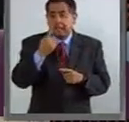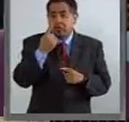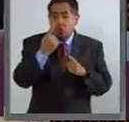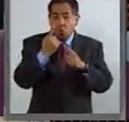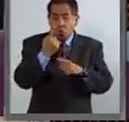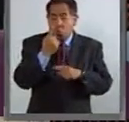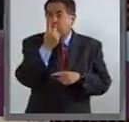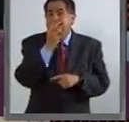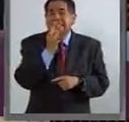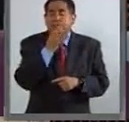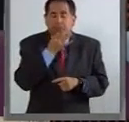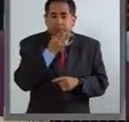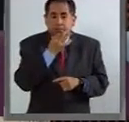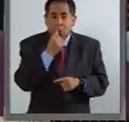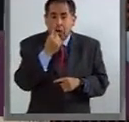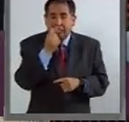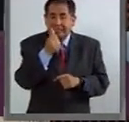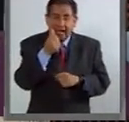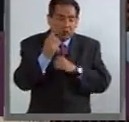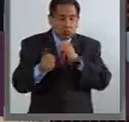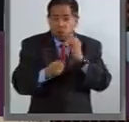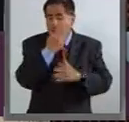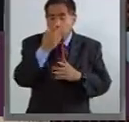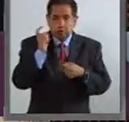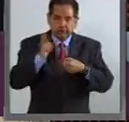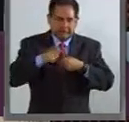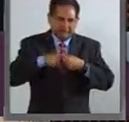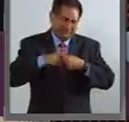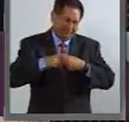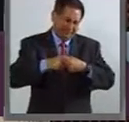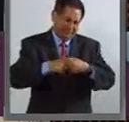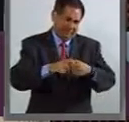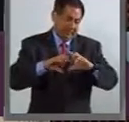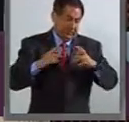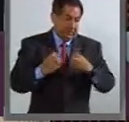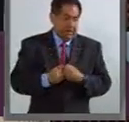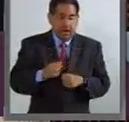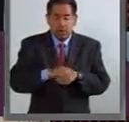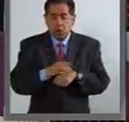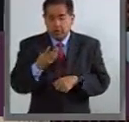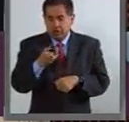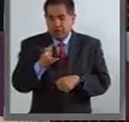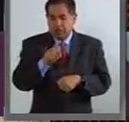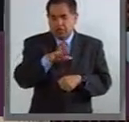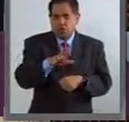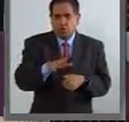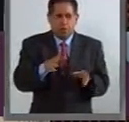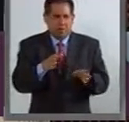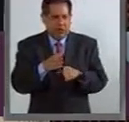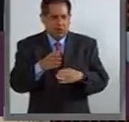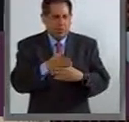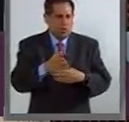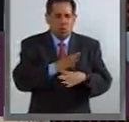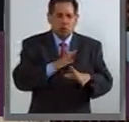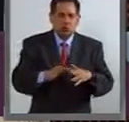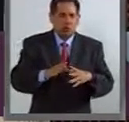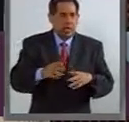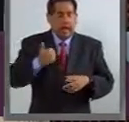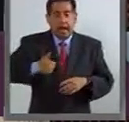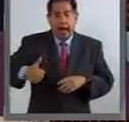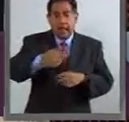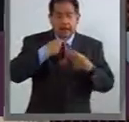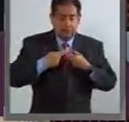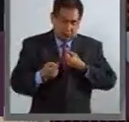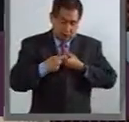por segundo, el promedio de amigos es de 338 y la media es de 200 por